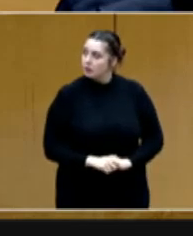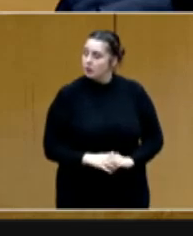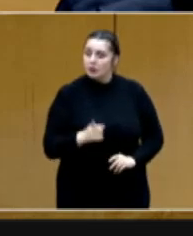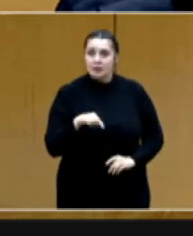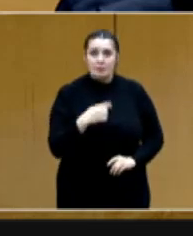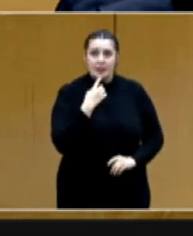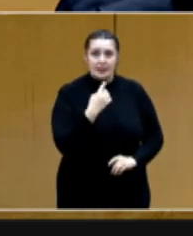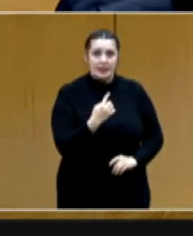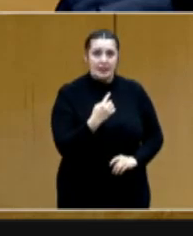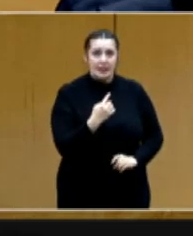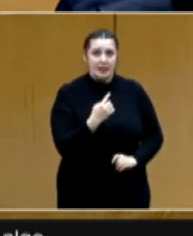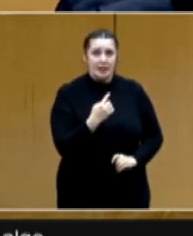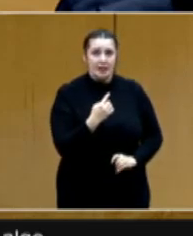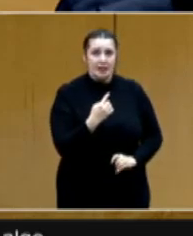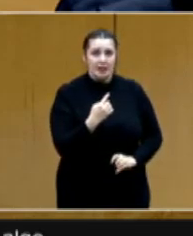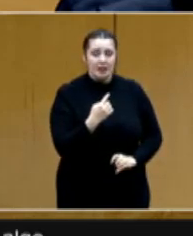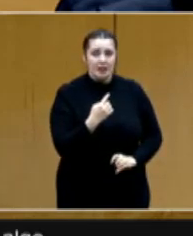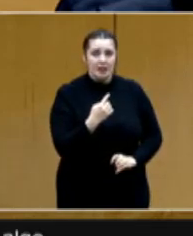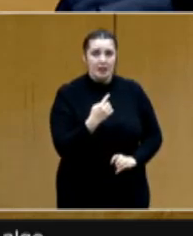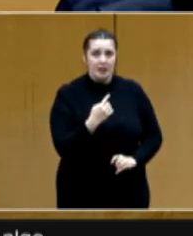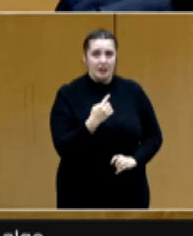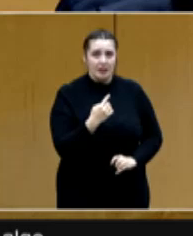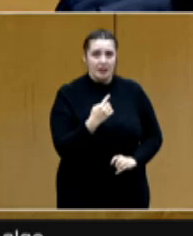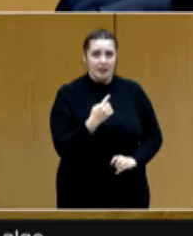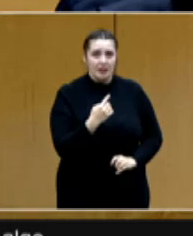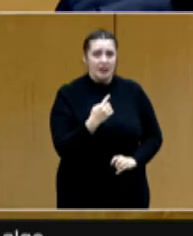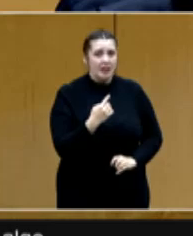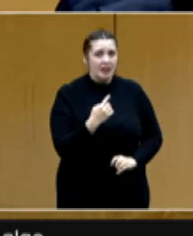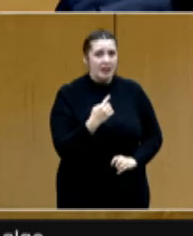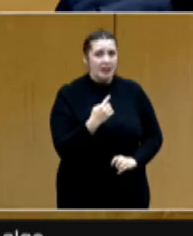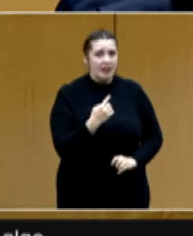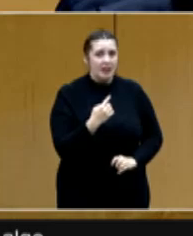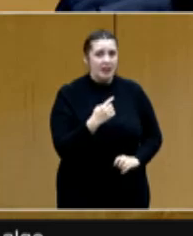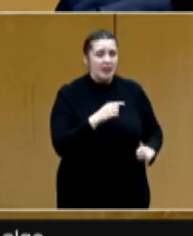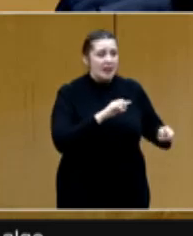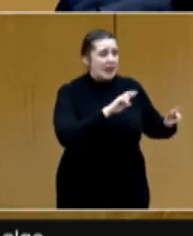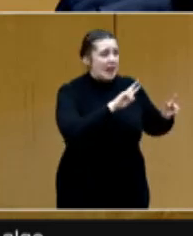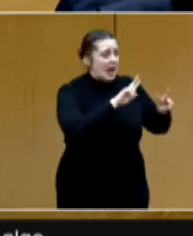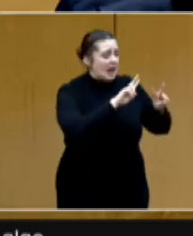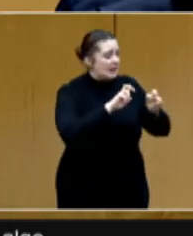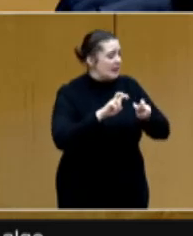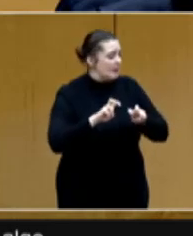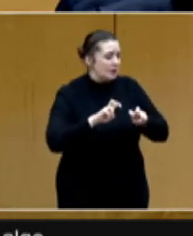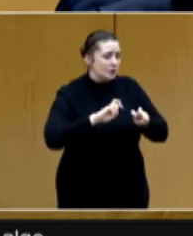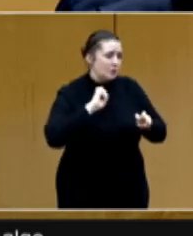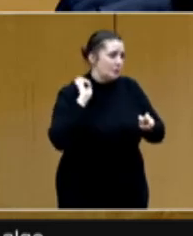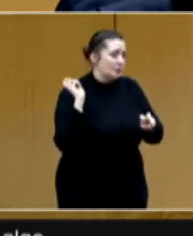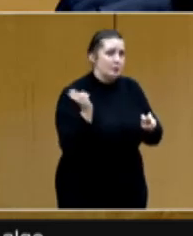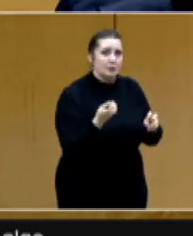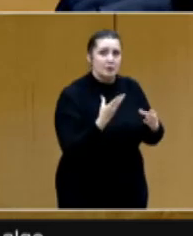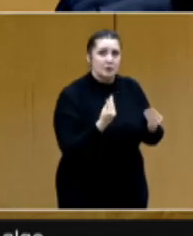que son decenas decenas de asuntos y yo pues le digo que